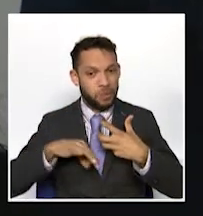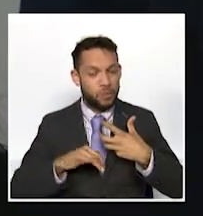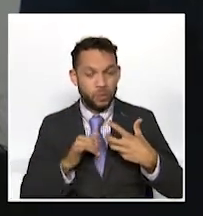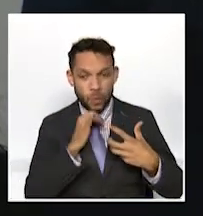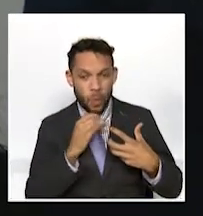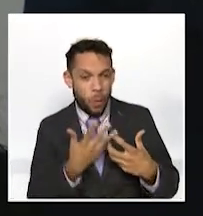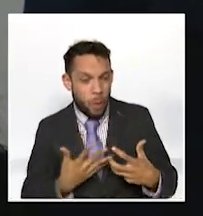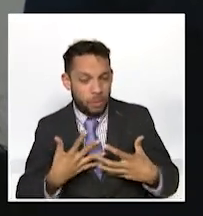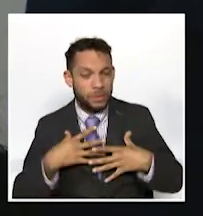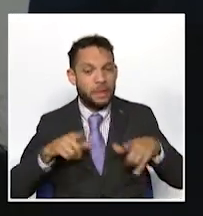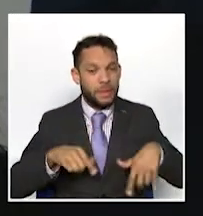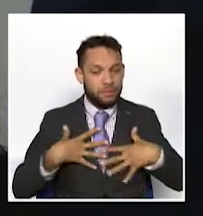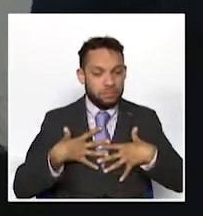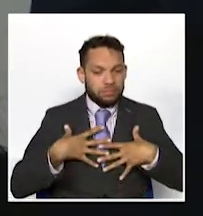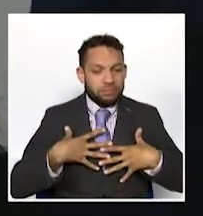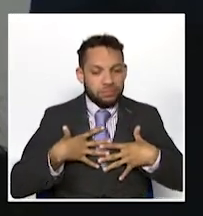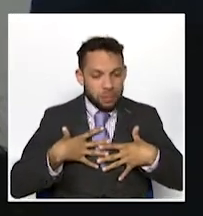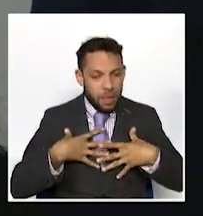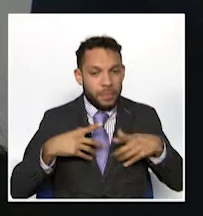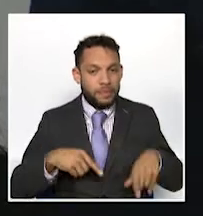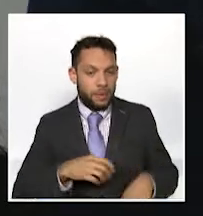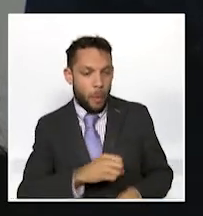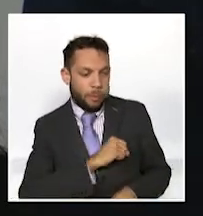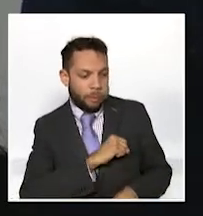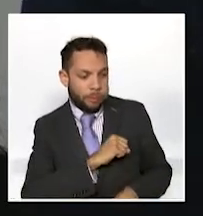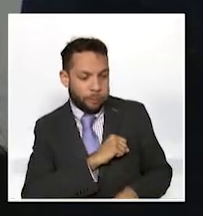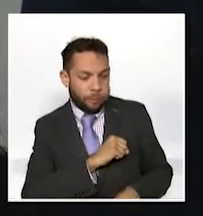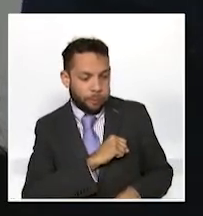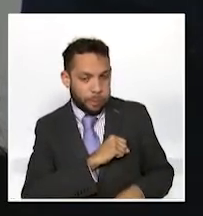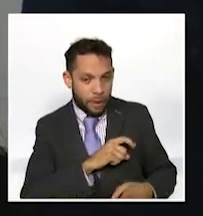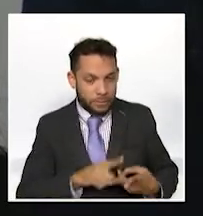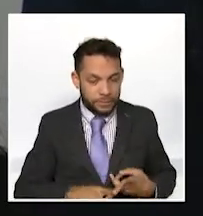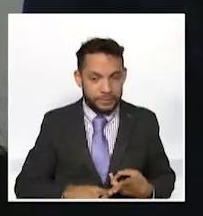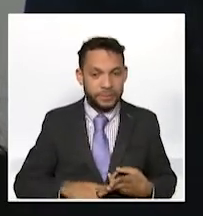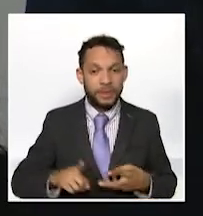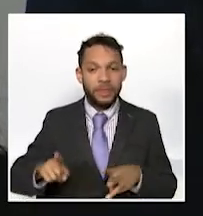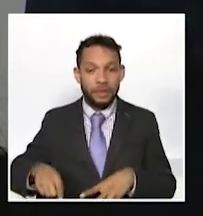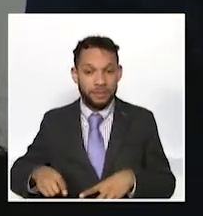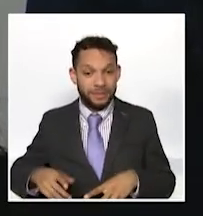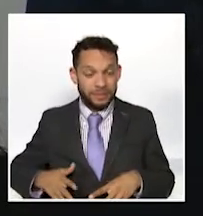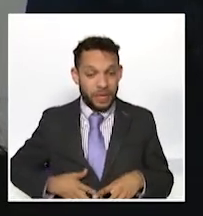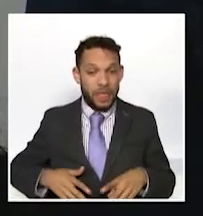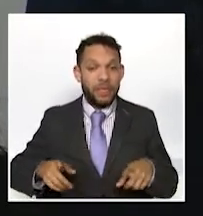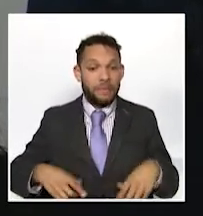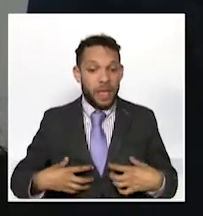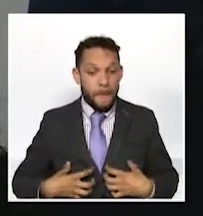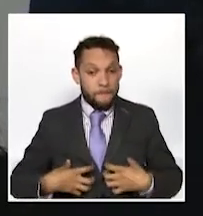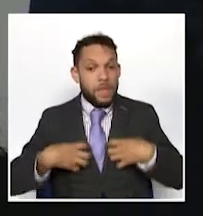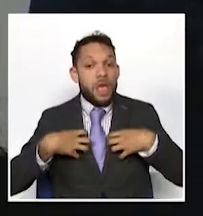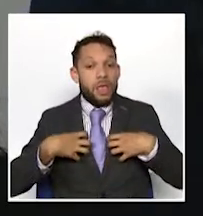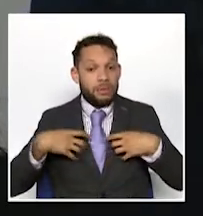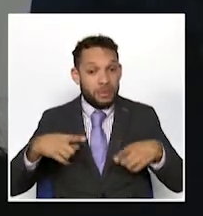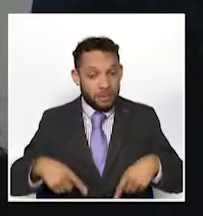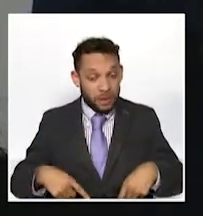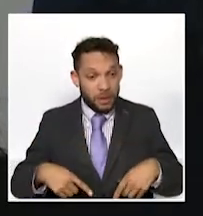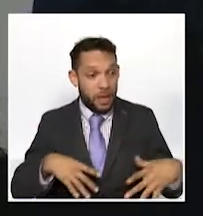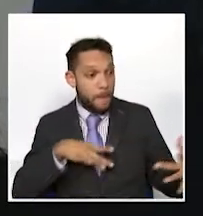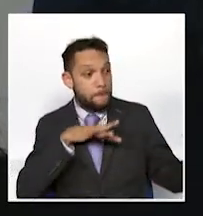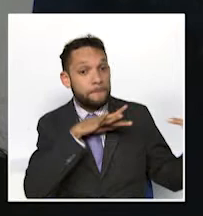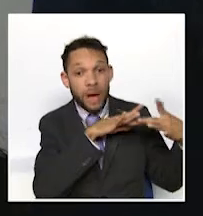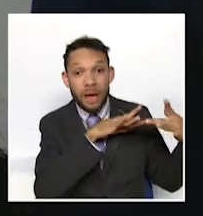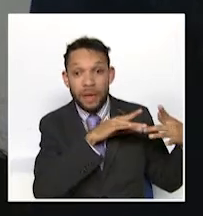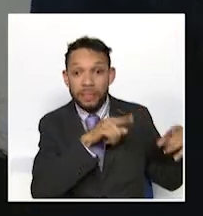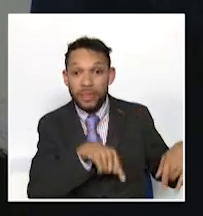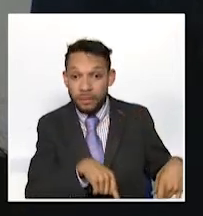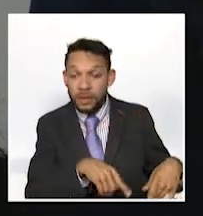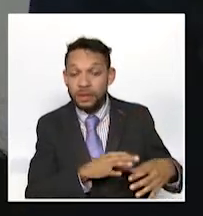ejemplo, pulmón, trabajando corazón, trabajando región renal, con ello sus miedos, con ello la capacidad de relacionarse con el mundo, que